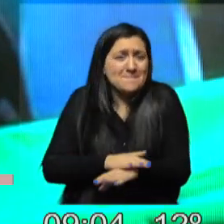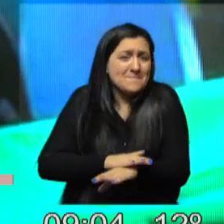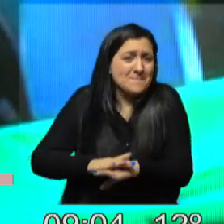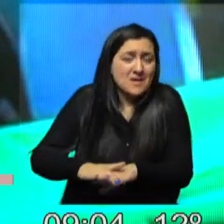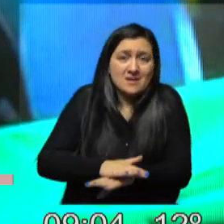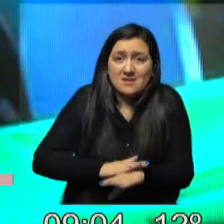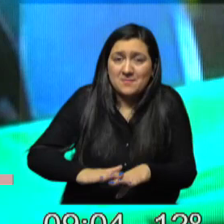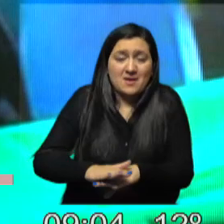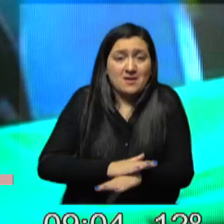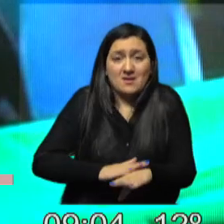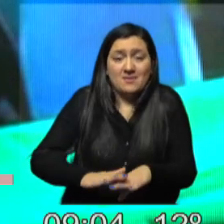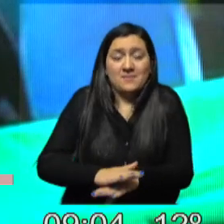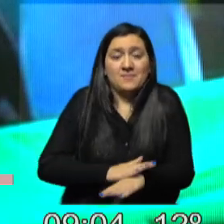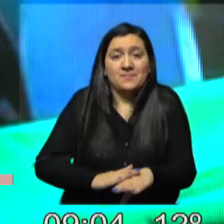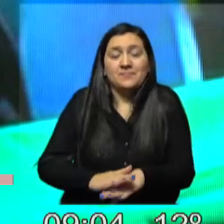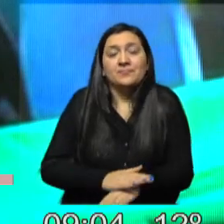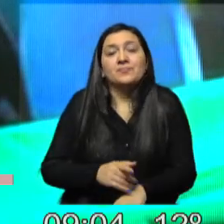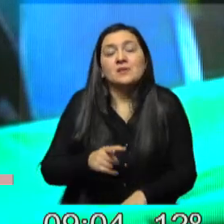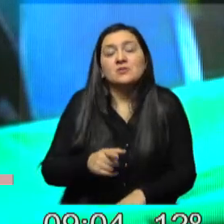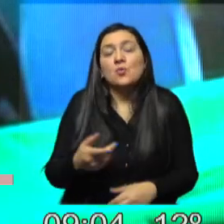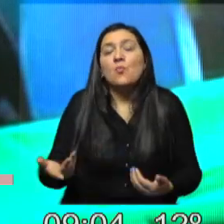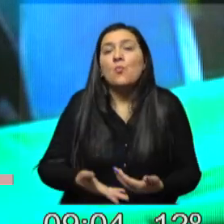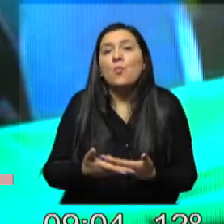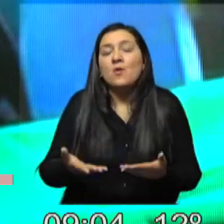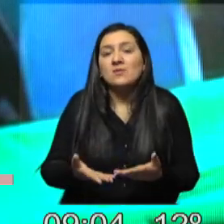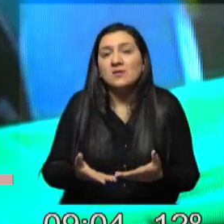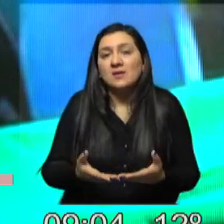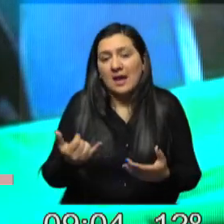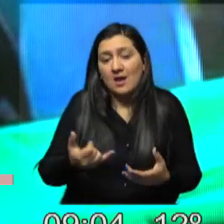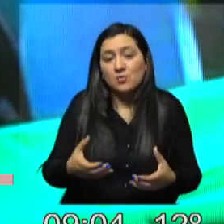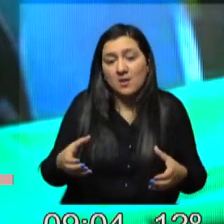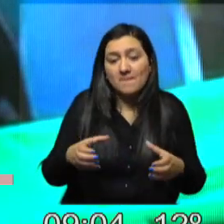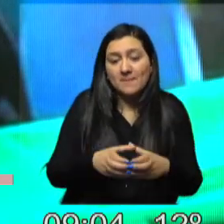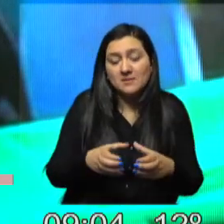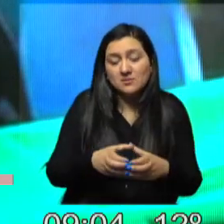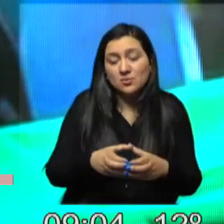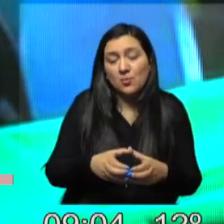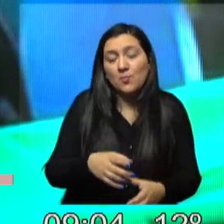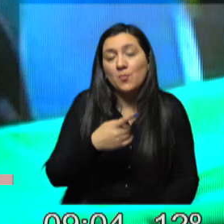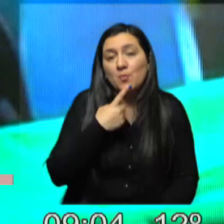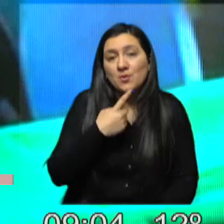muestra una consolidación de un espacio político que es